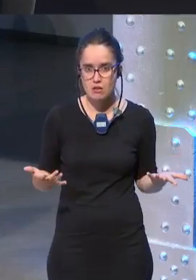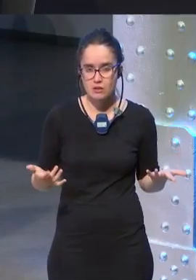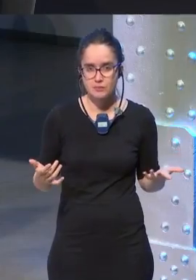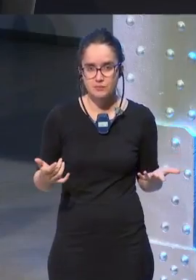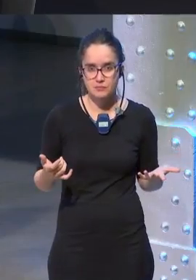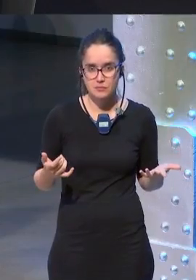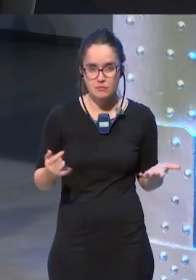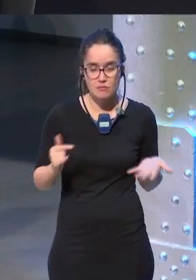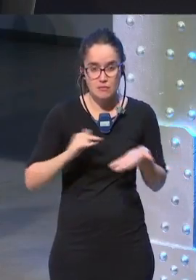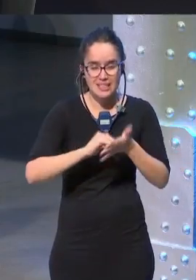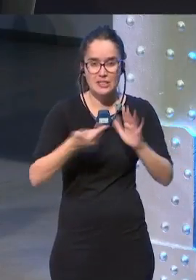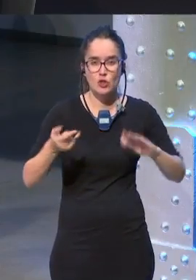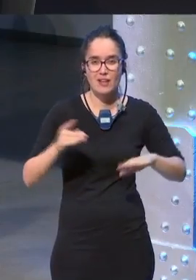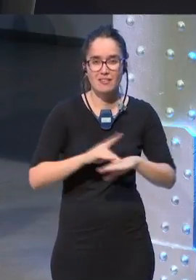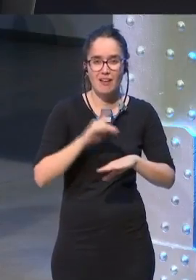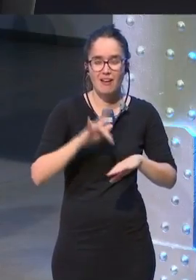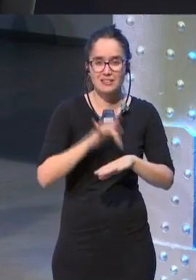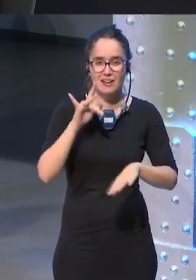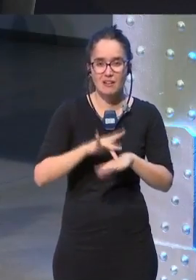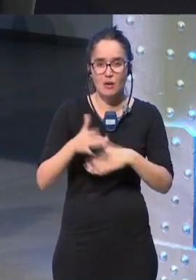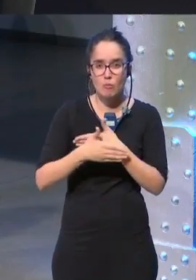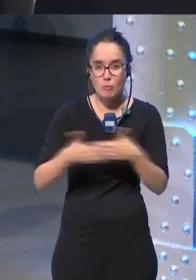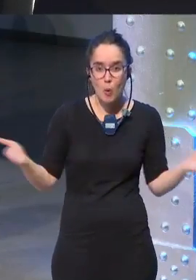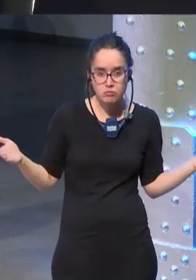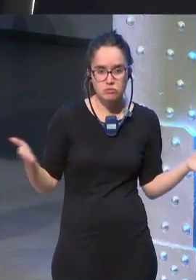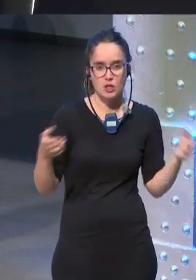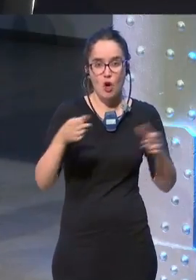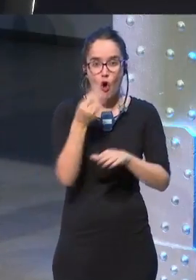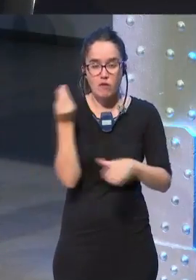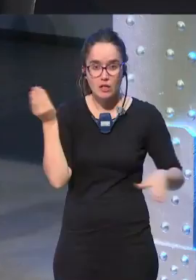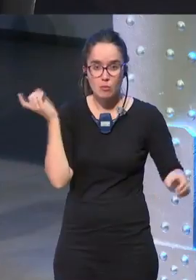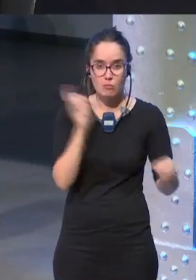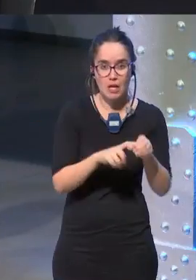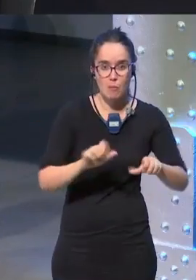Las tecnologías digitales están abriendo la construcción a muchos jóvenes